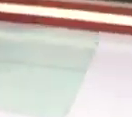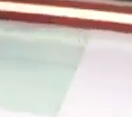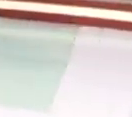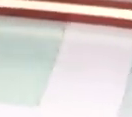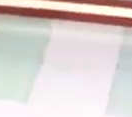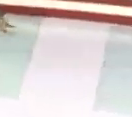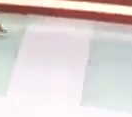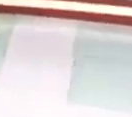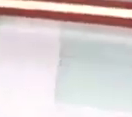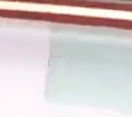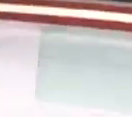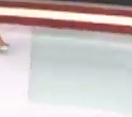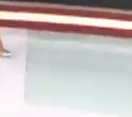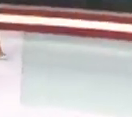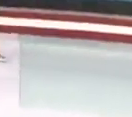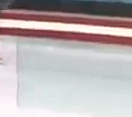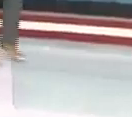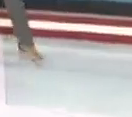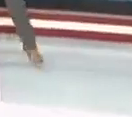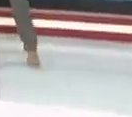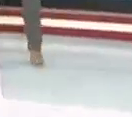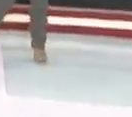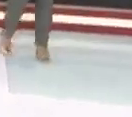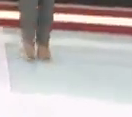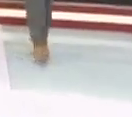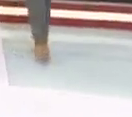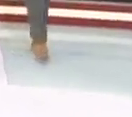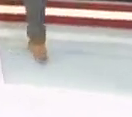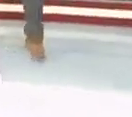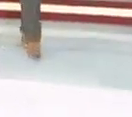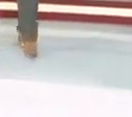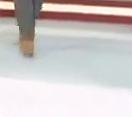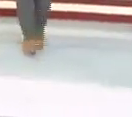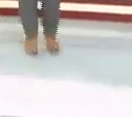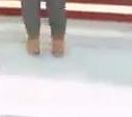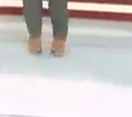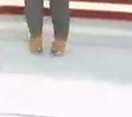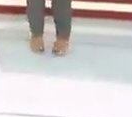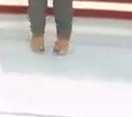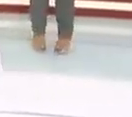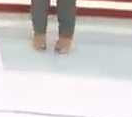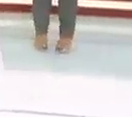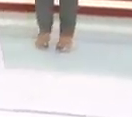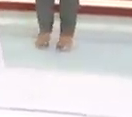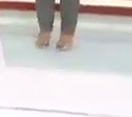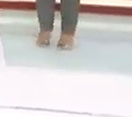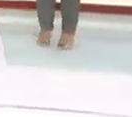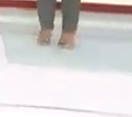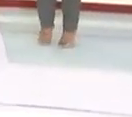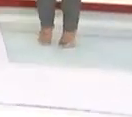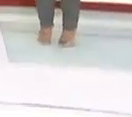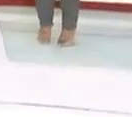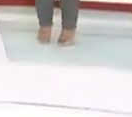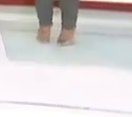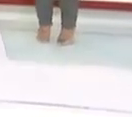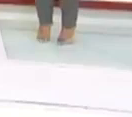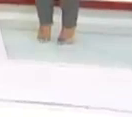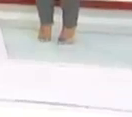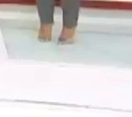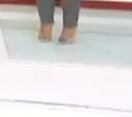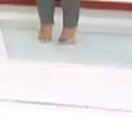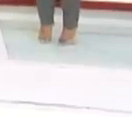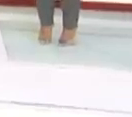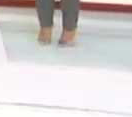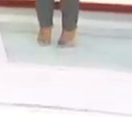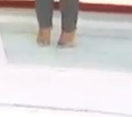bolivariana de venezuela presidida por el vicepresidente sectorial para la economía tareck el aissami también ministro del petróleo con la compañía del